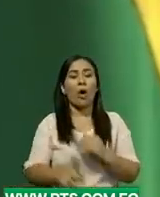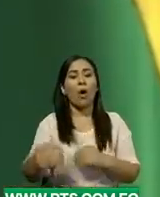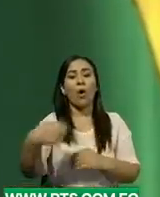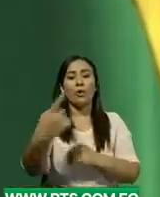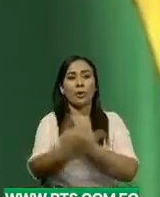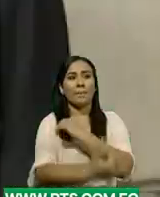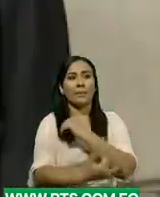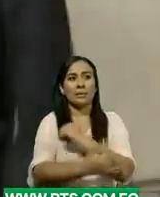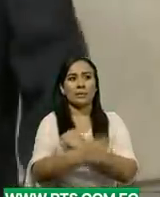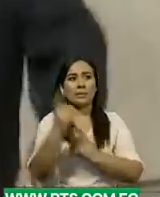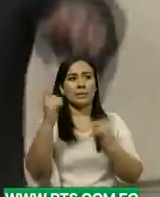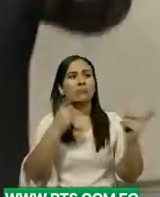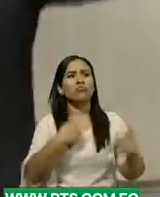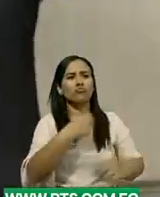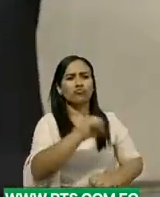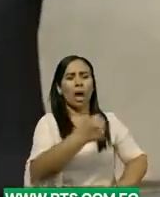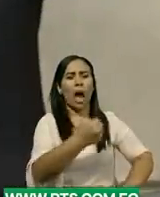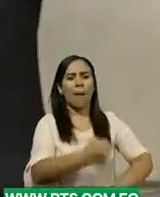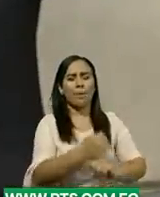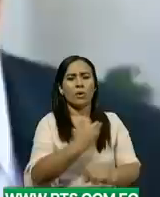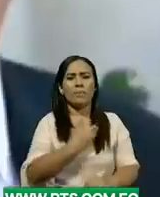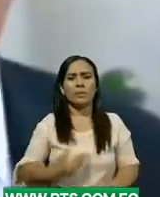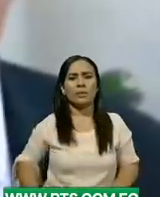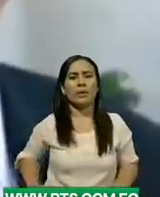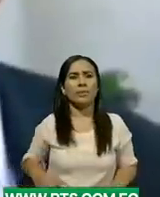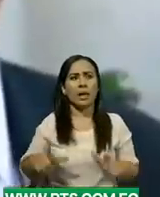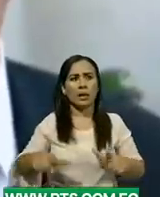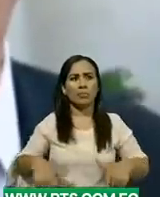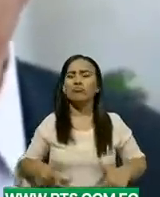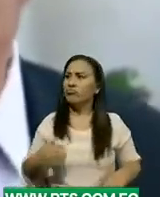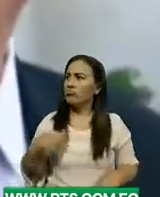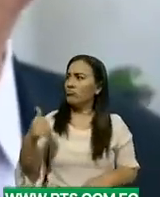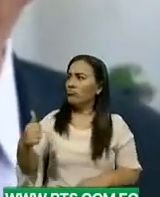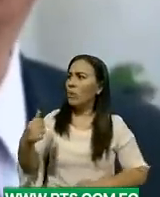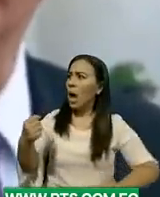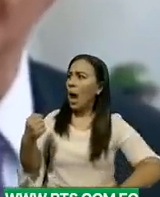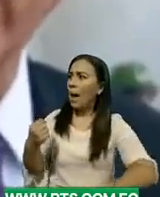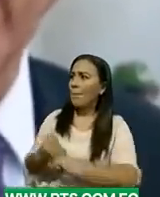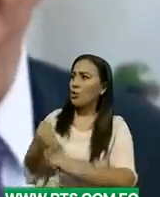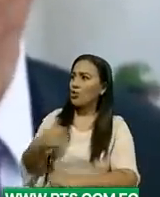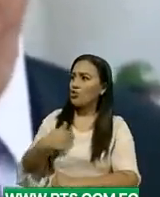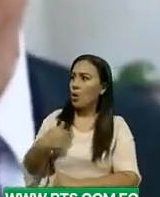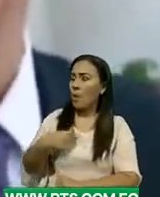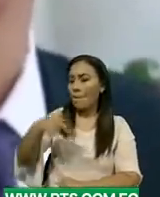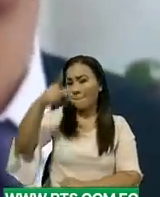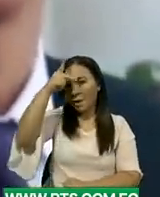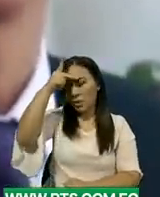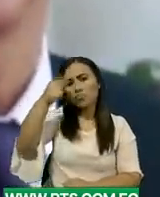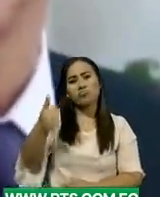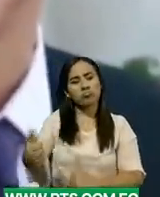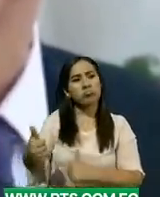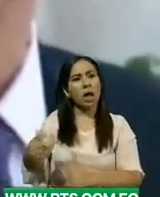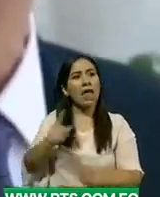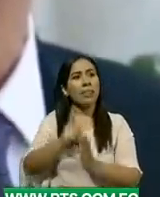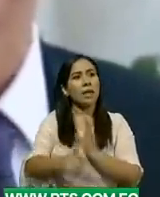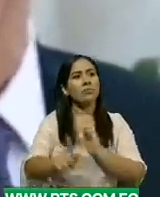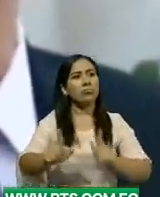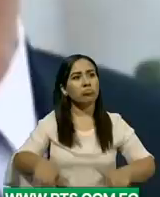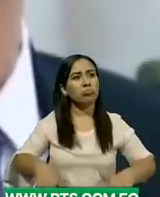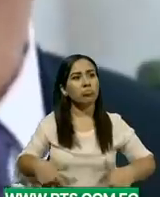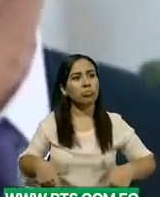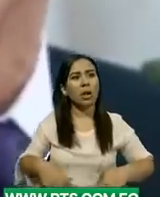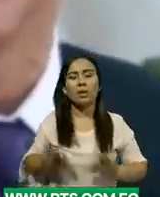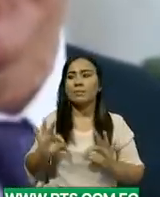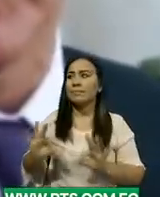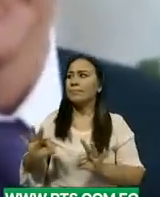región expresaron su respaldo a su par ecuatoriano. Respaldamos como Perú la denuncia que ha hecho el día de hoy el presidente Moreno